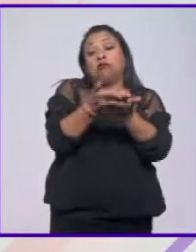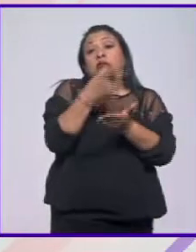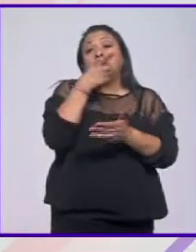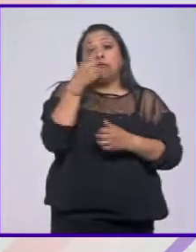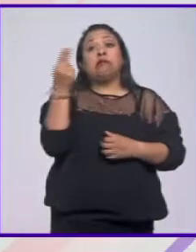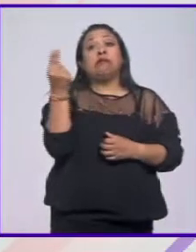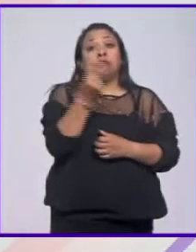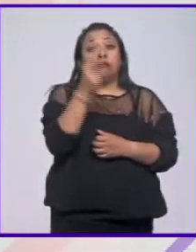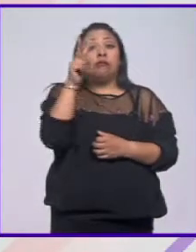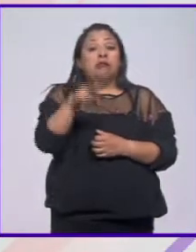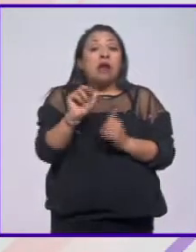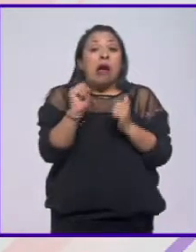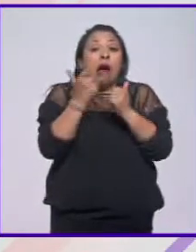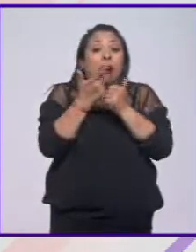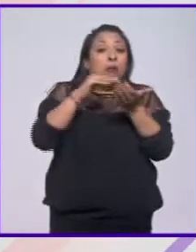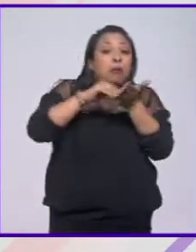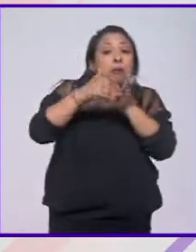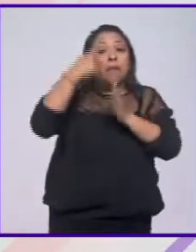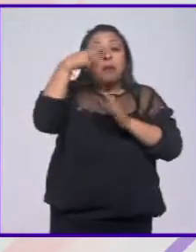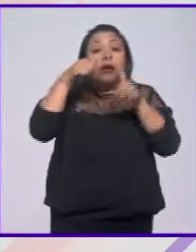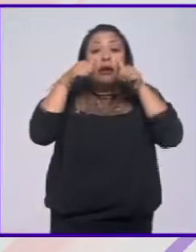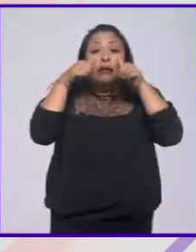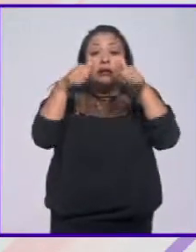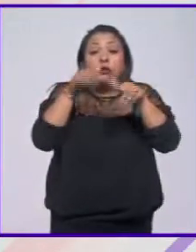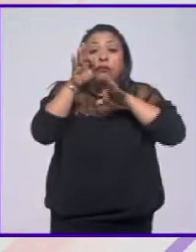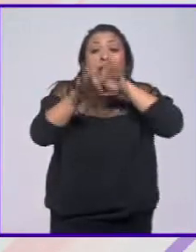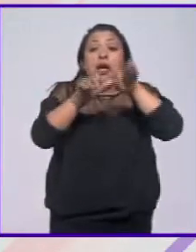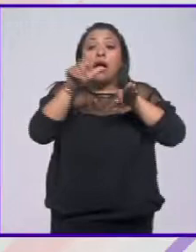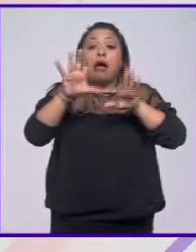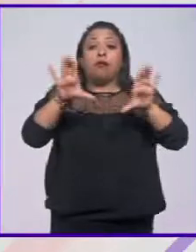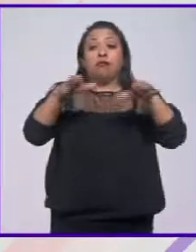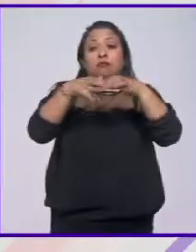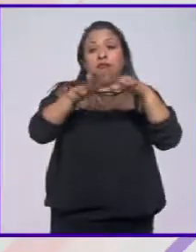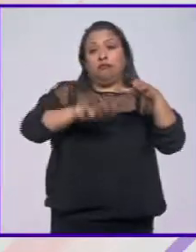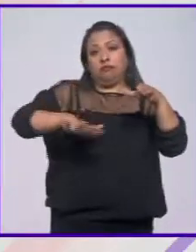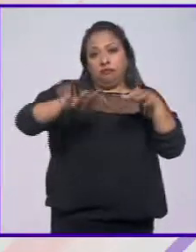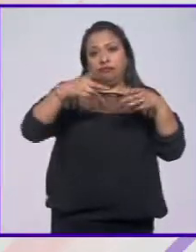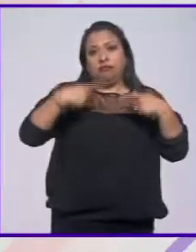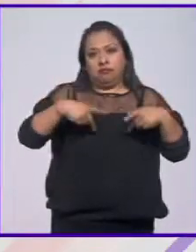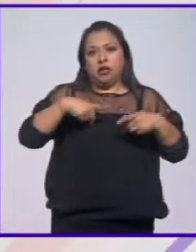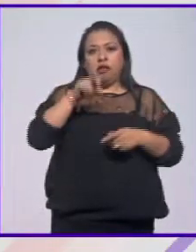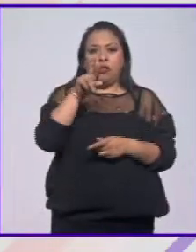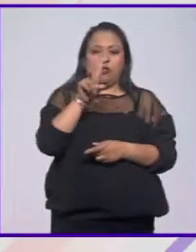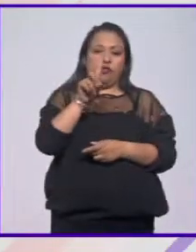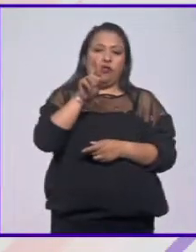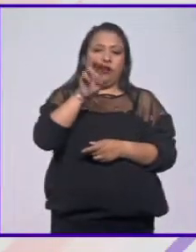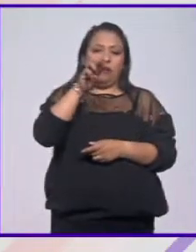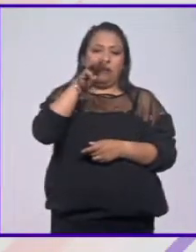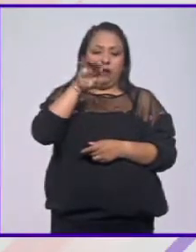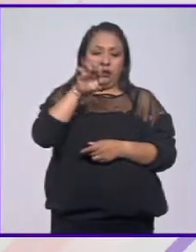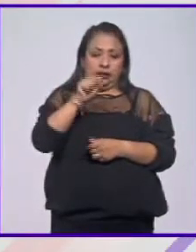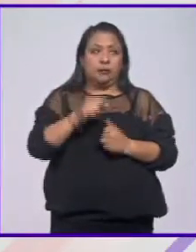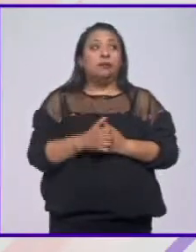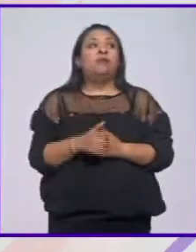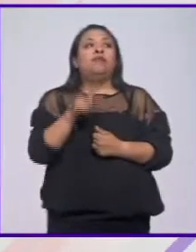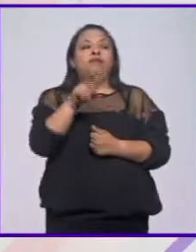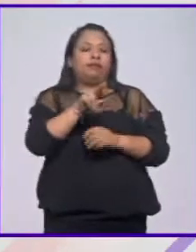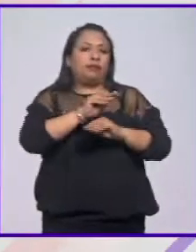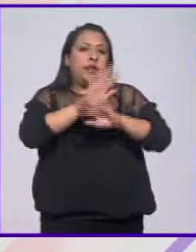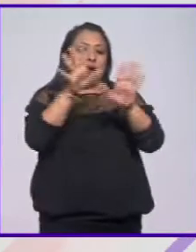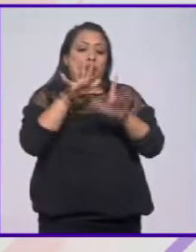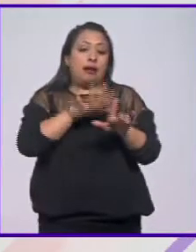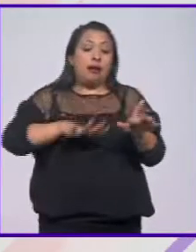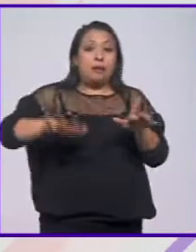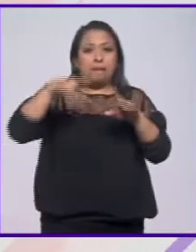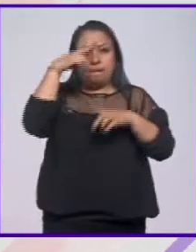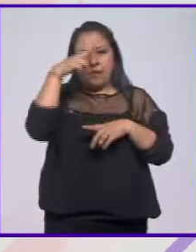necesidad de crear estrategias para atender a esta población. Es claro que en el contexto de